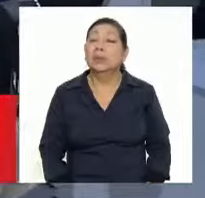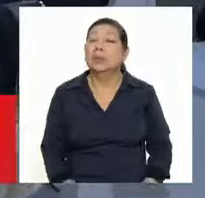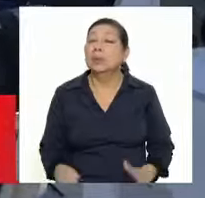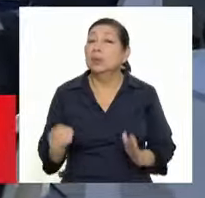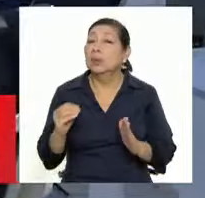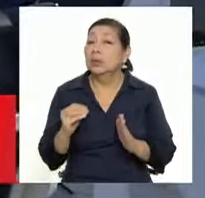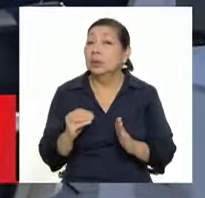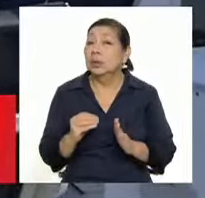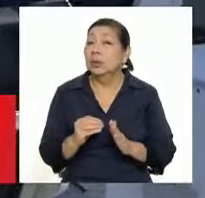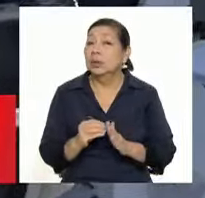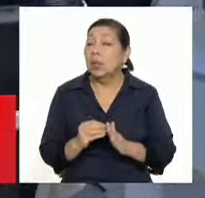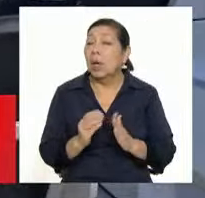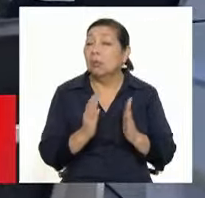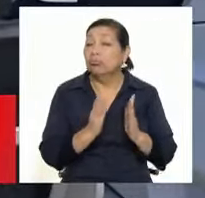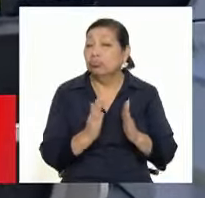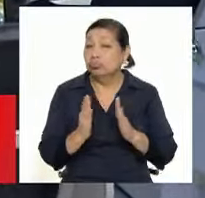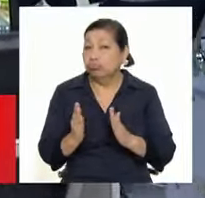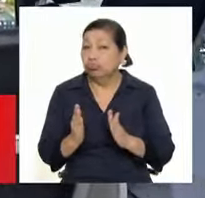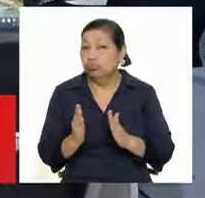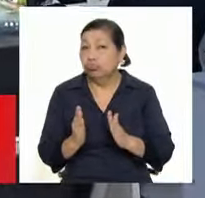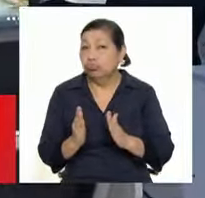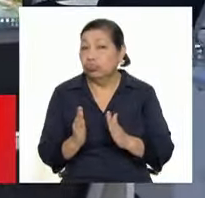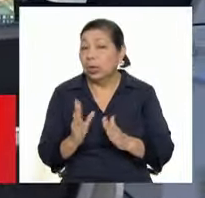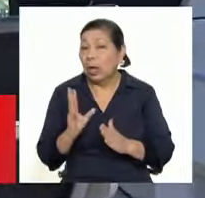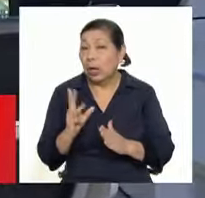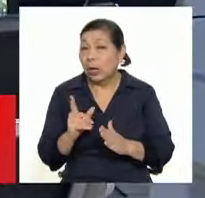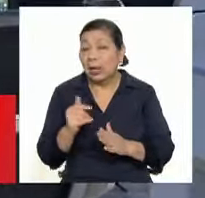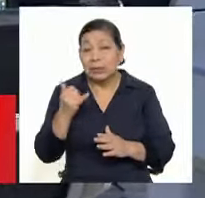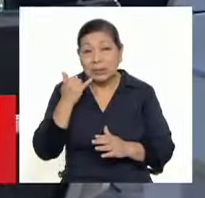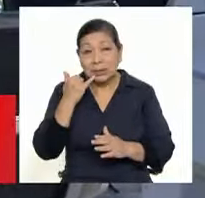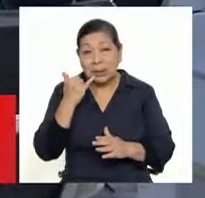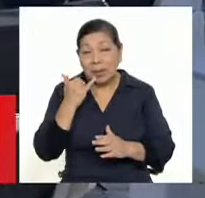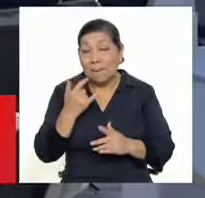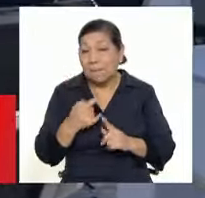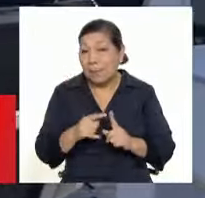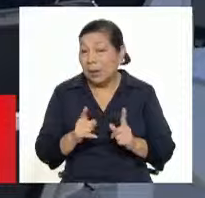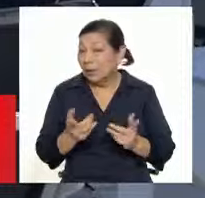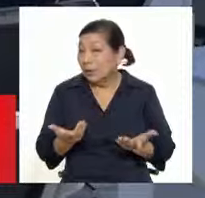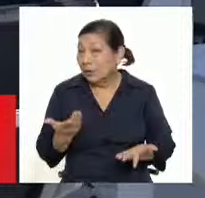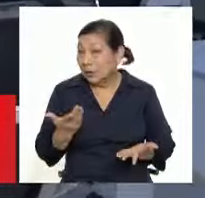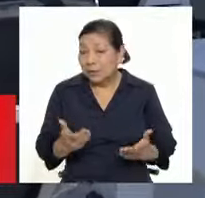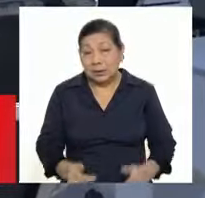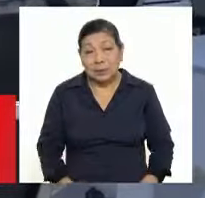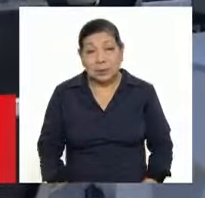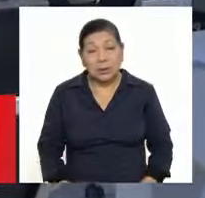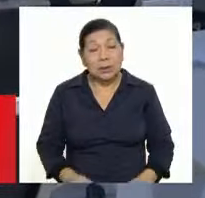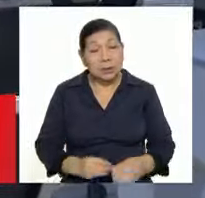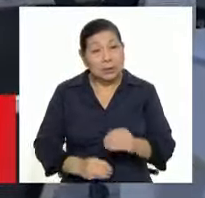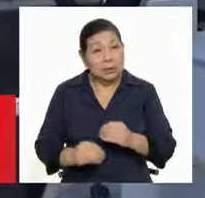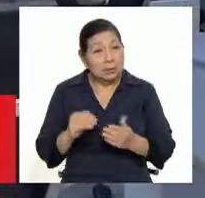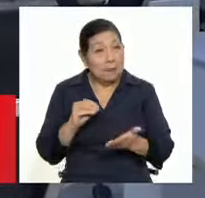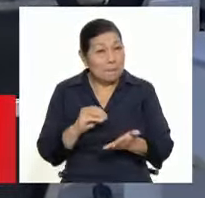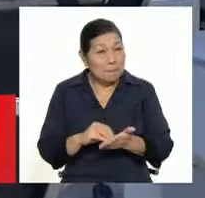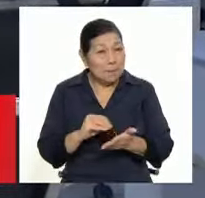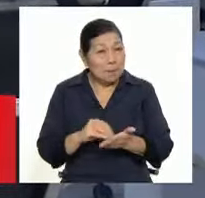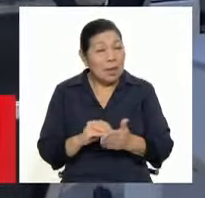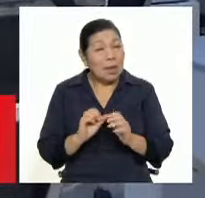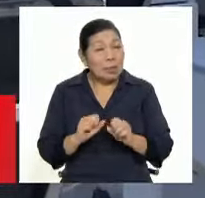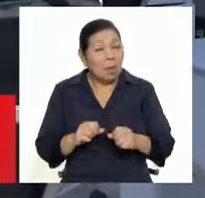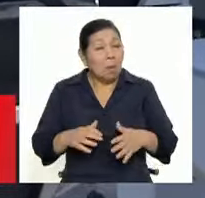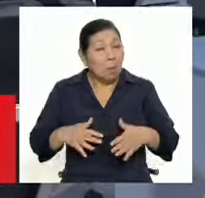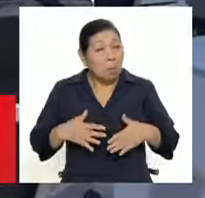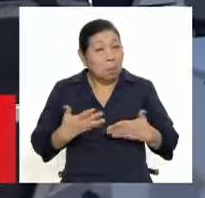se puso como una medida que estos robos de celulares pues eran un delito y se ha reforzado incluso para que